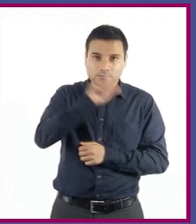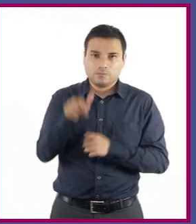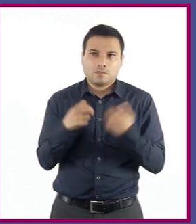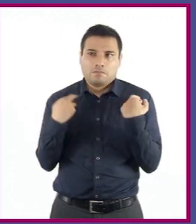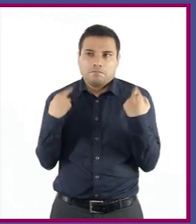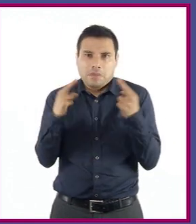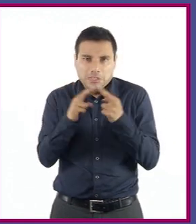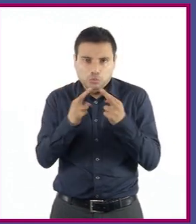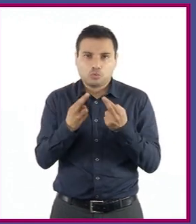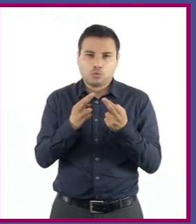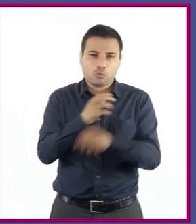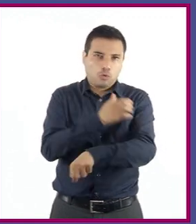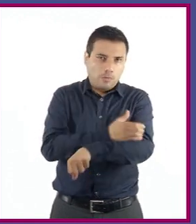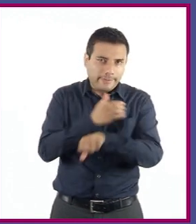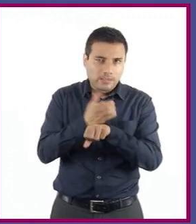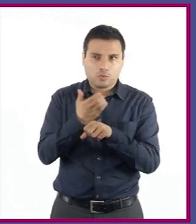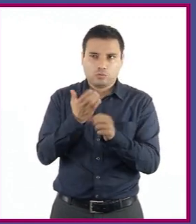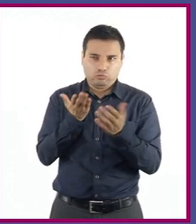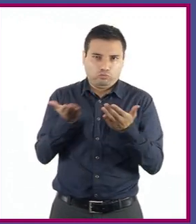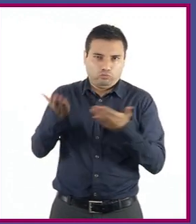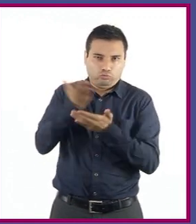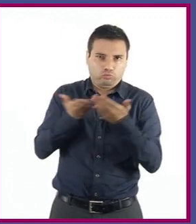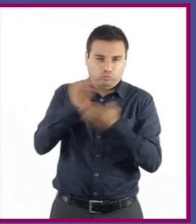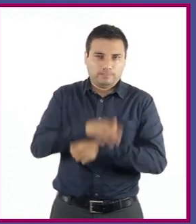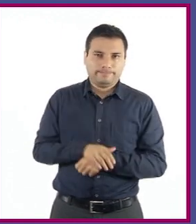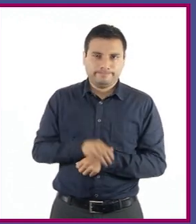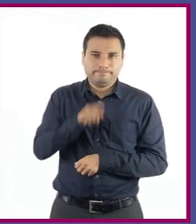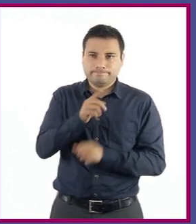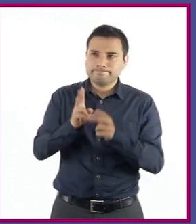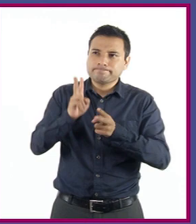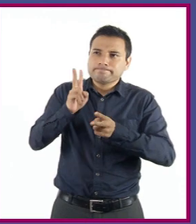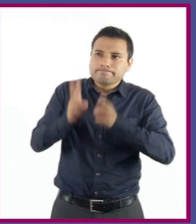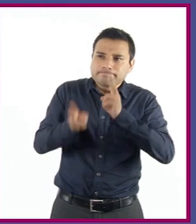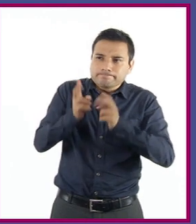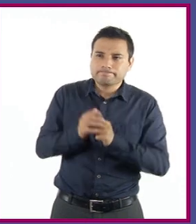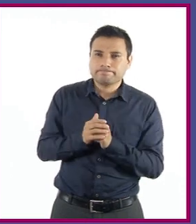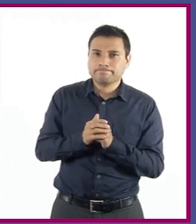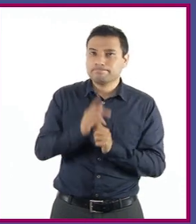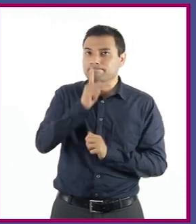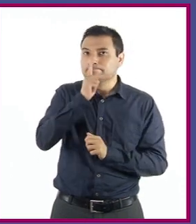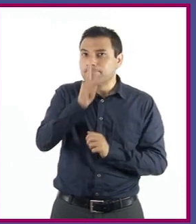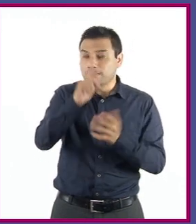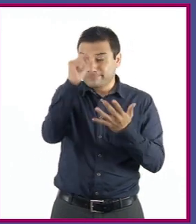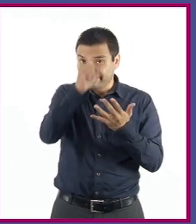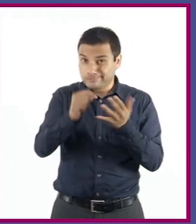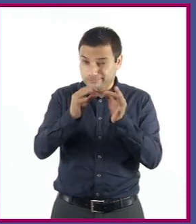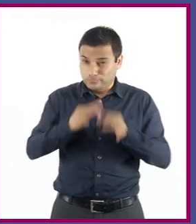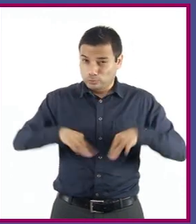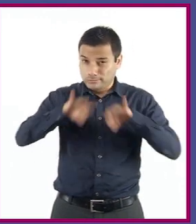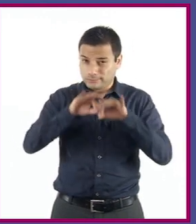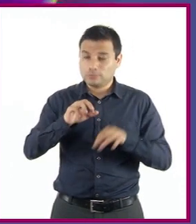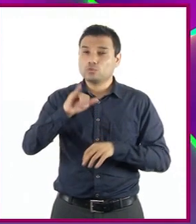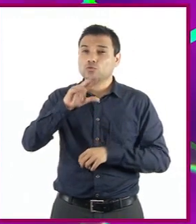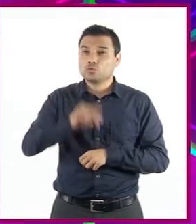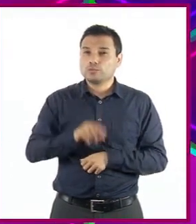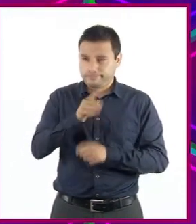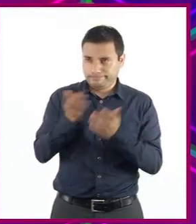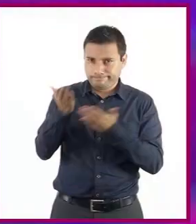maestra, maestro, compañeros de clase y comenten sobre la importancia de estos recursos